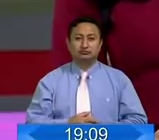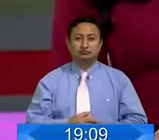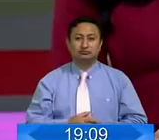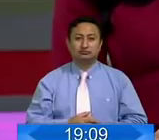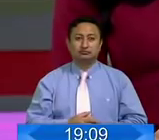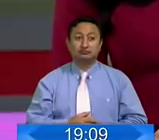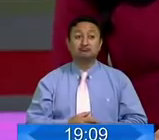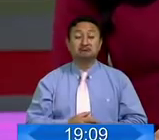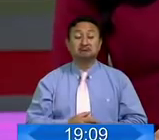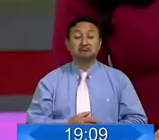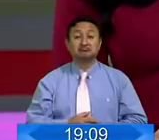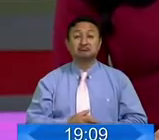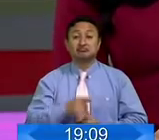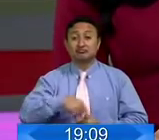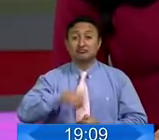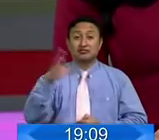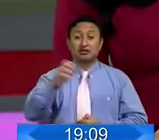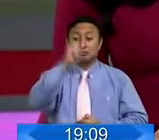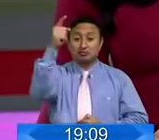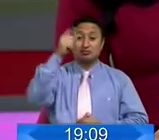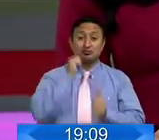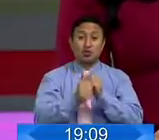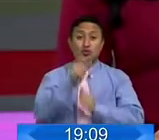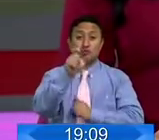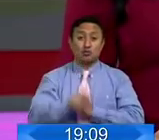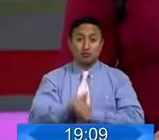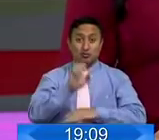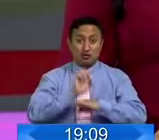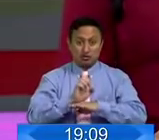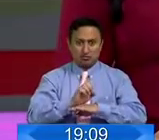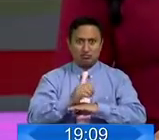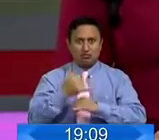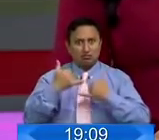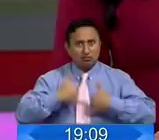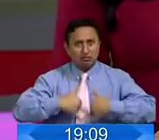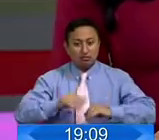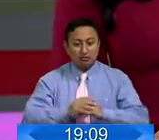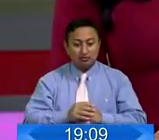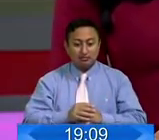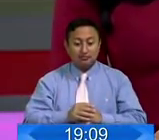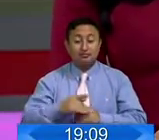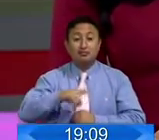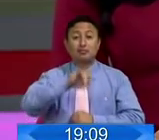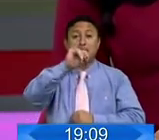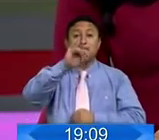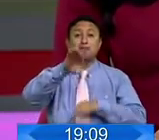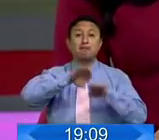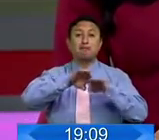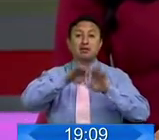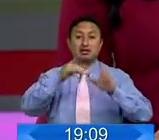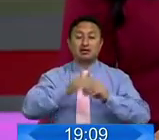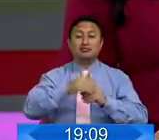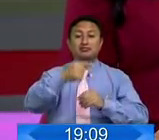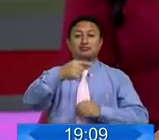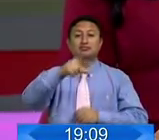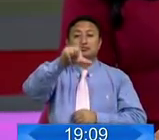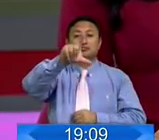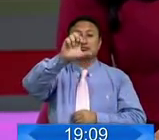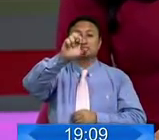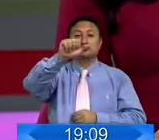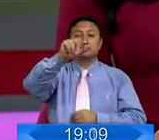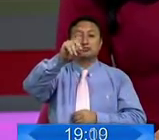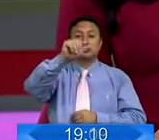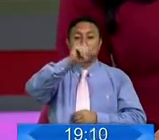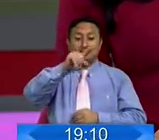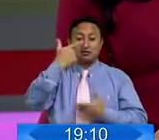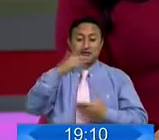Y continúan los triunfos de los deportistas ecuatorianos, porque hasta la ciudad de Blanca de Ibarra llegó Glenda Morejón, luego de clasificarse a los